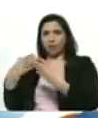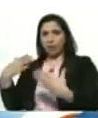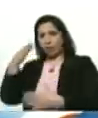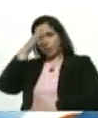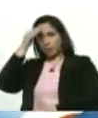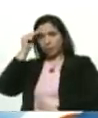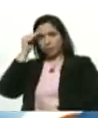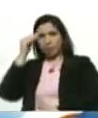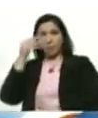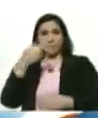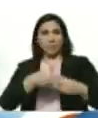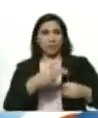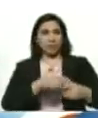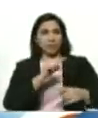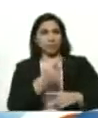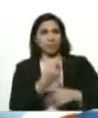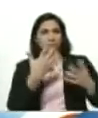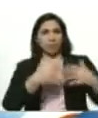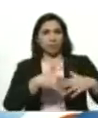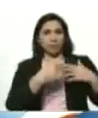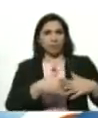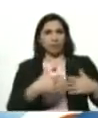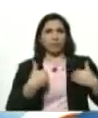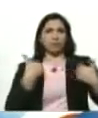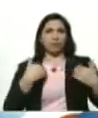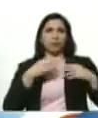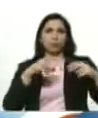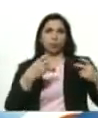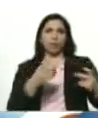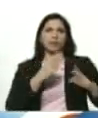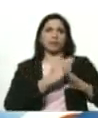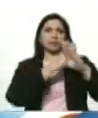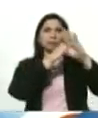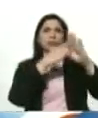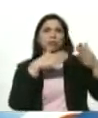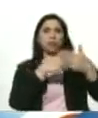principal empresa afectada con las nuevas sanciones a venezuela